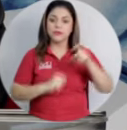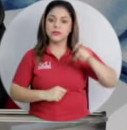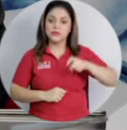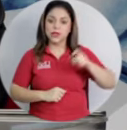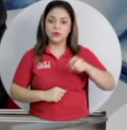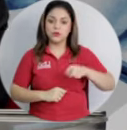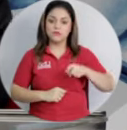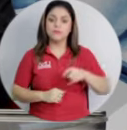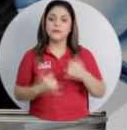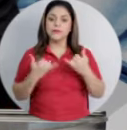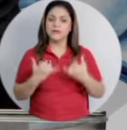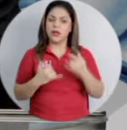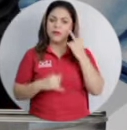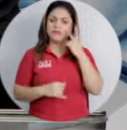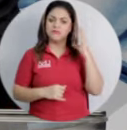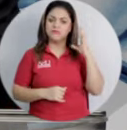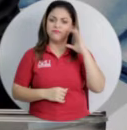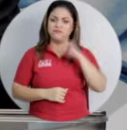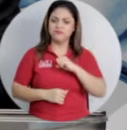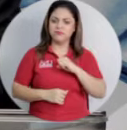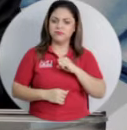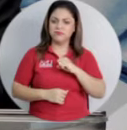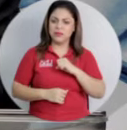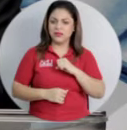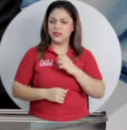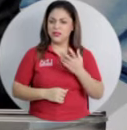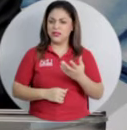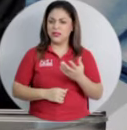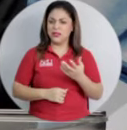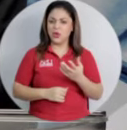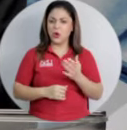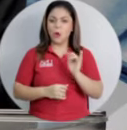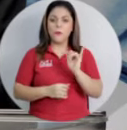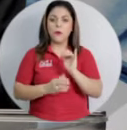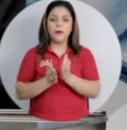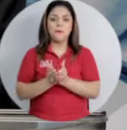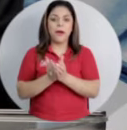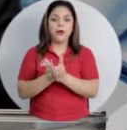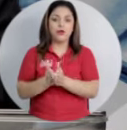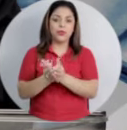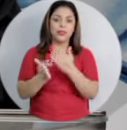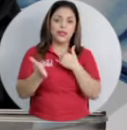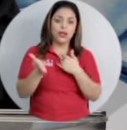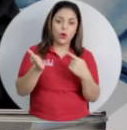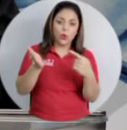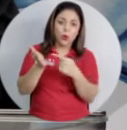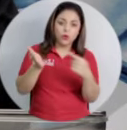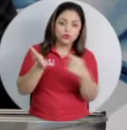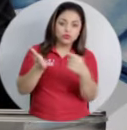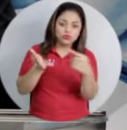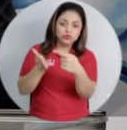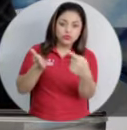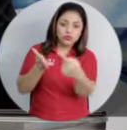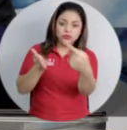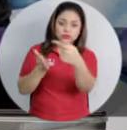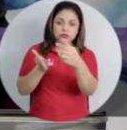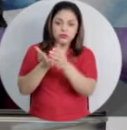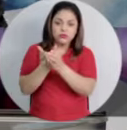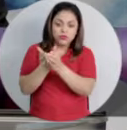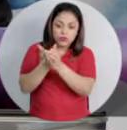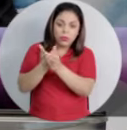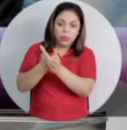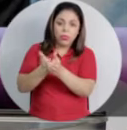necesarios, ya nosotros empezamos a ver que hay como huequitos en el barco y para mí lo que estamos viendo en